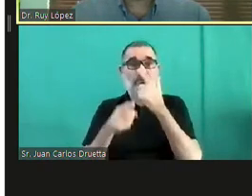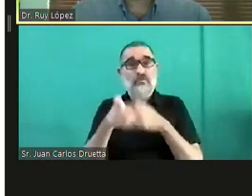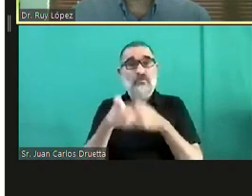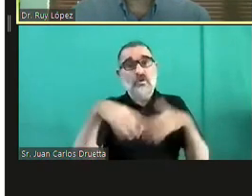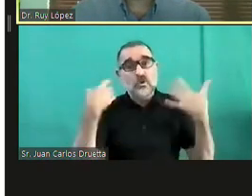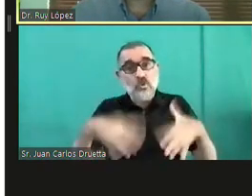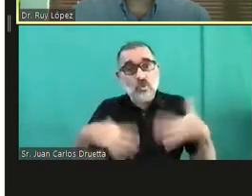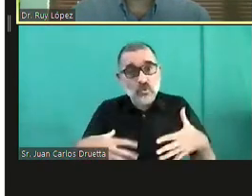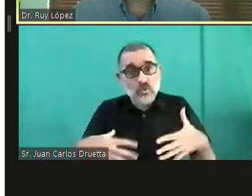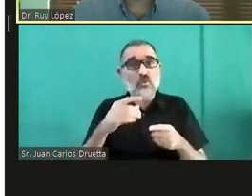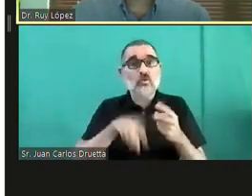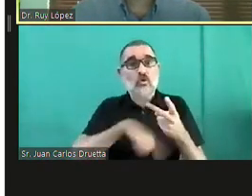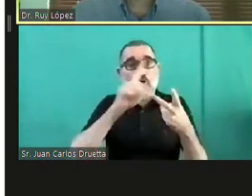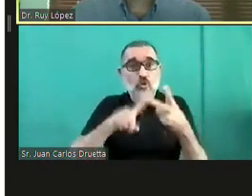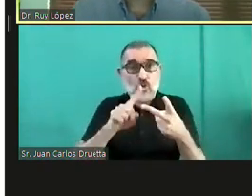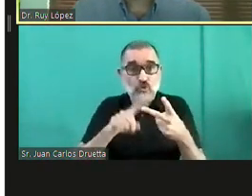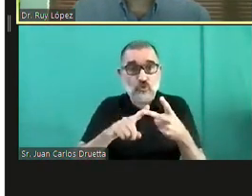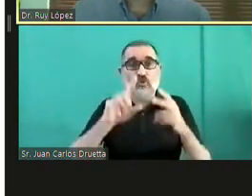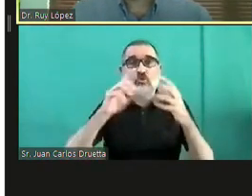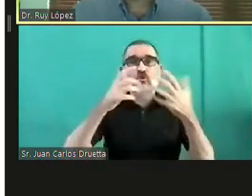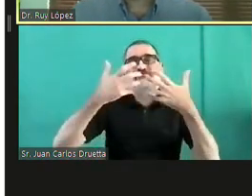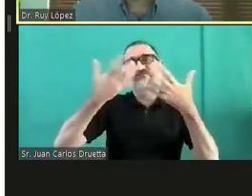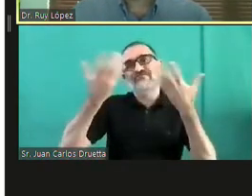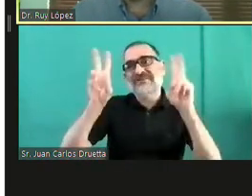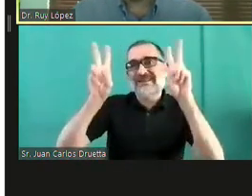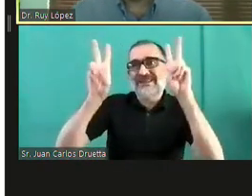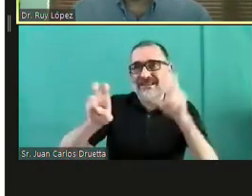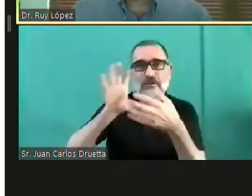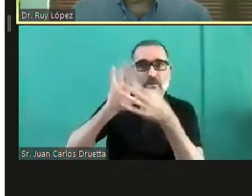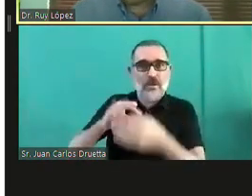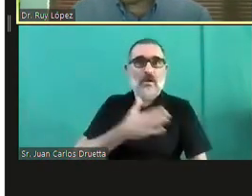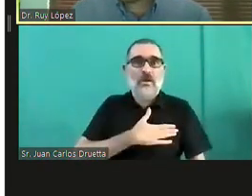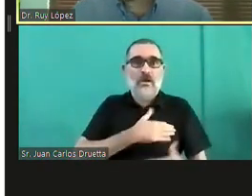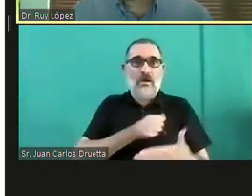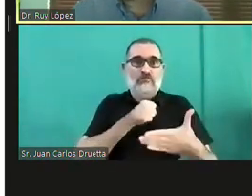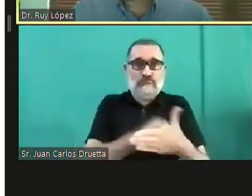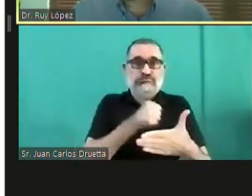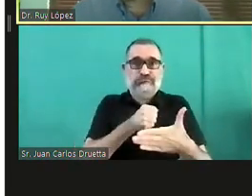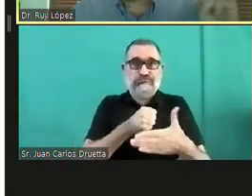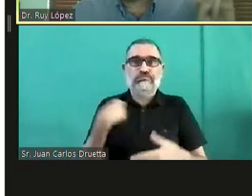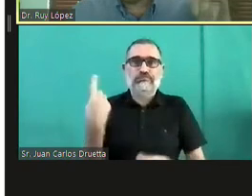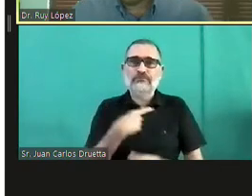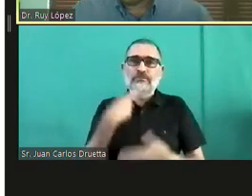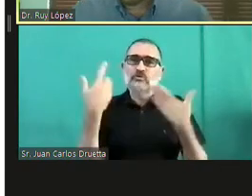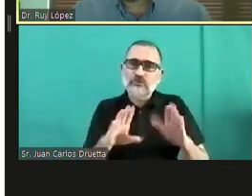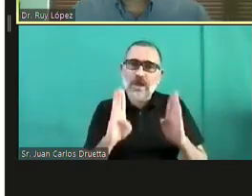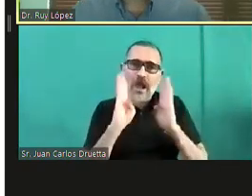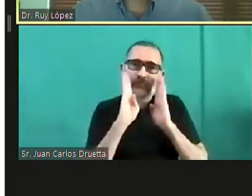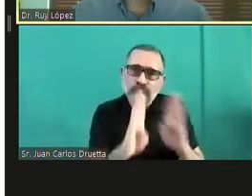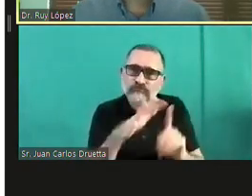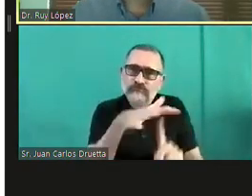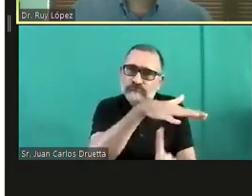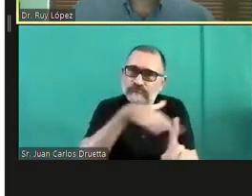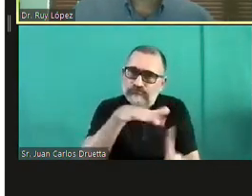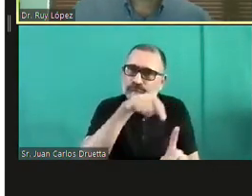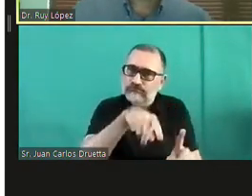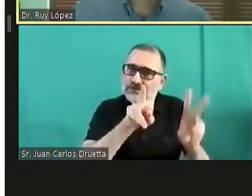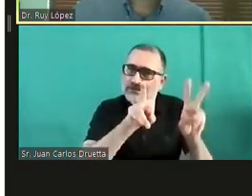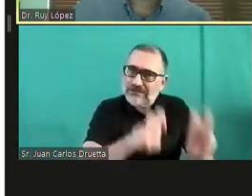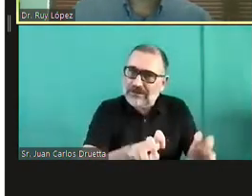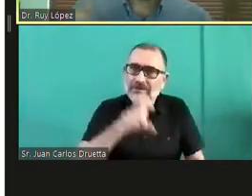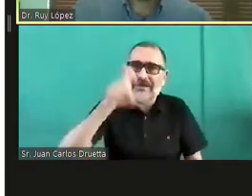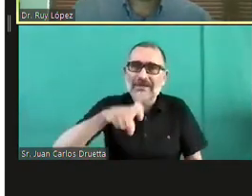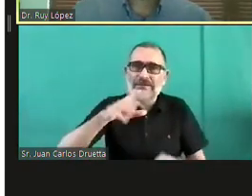todos de todo el sector para hacerlo posible pues creo que estas acciones de políticas intersectoriales